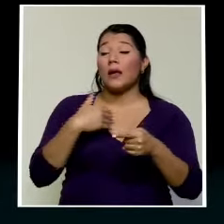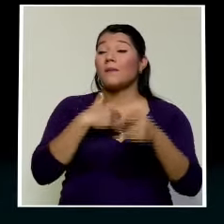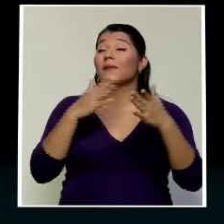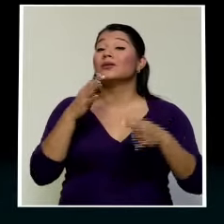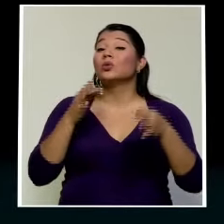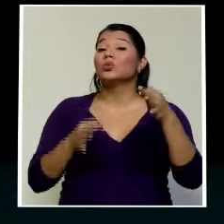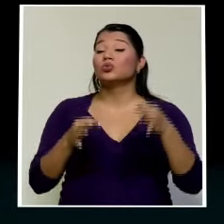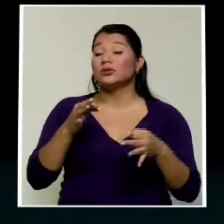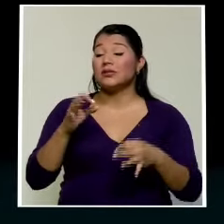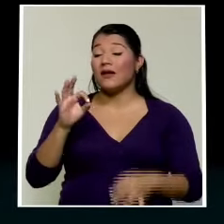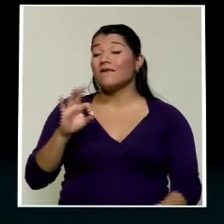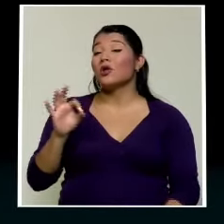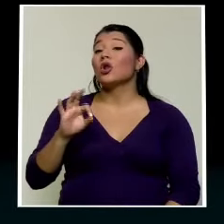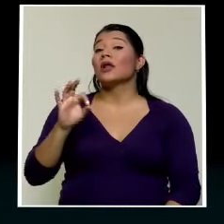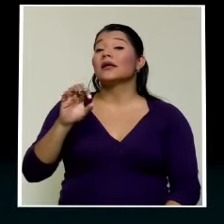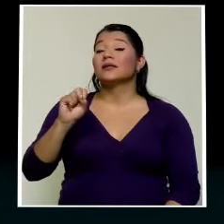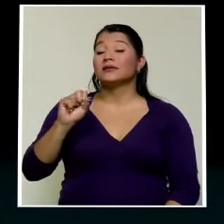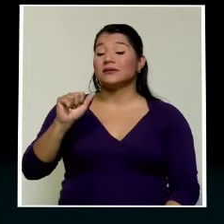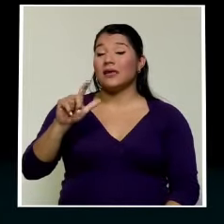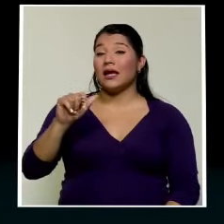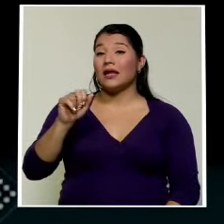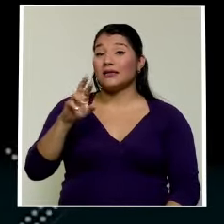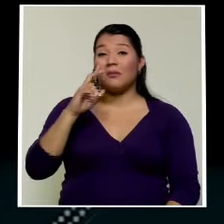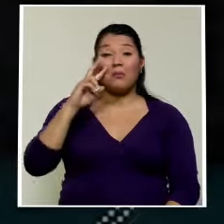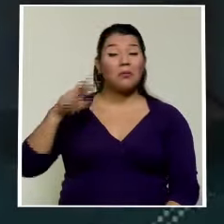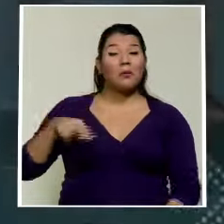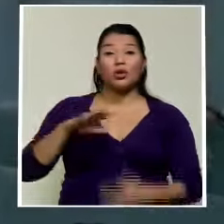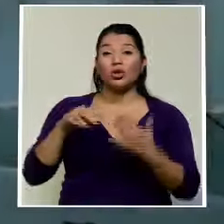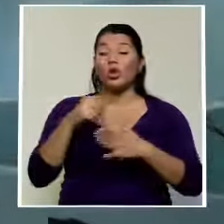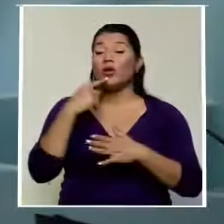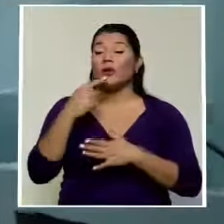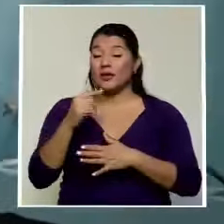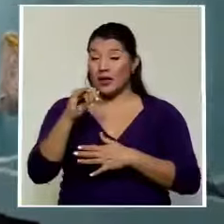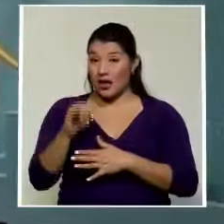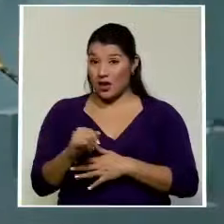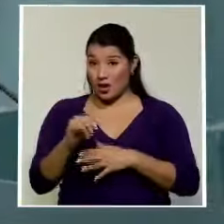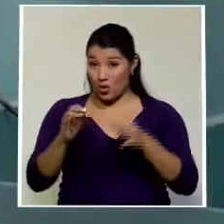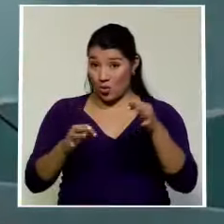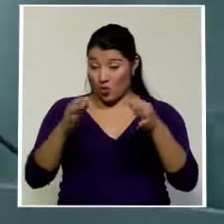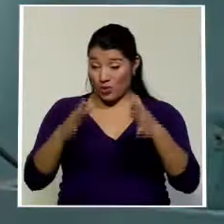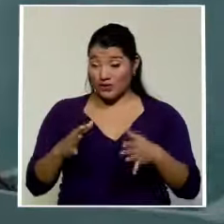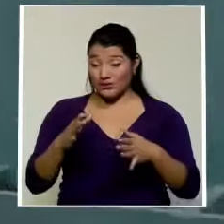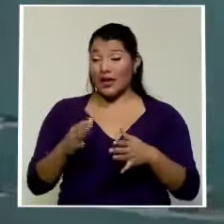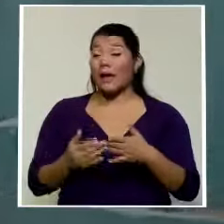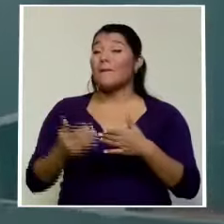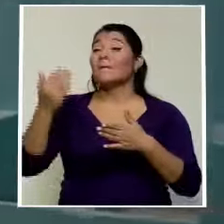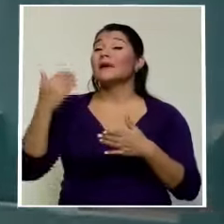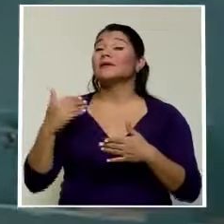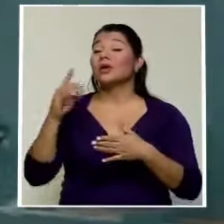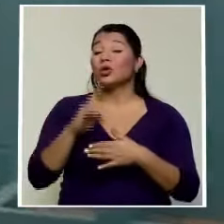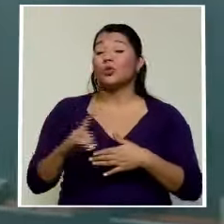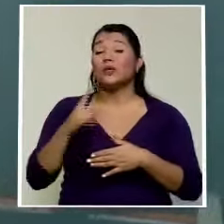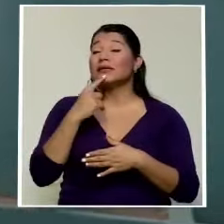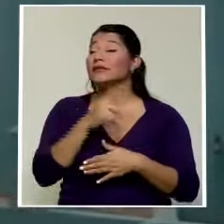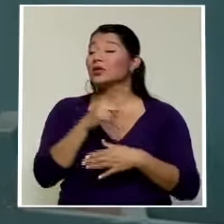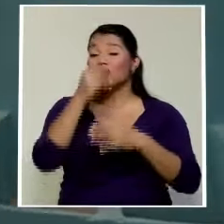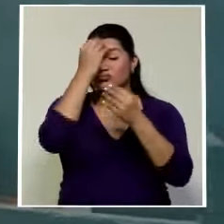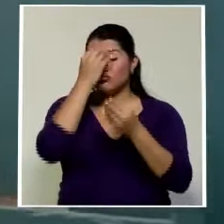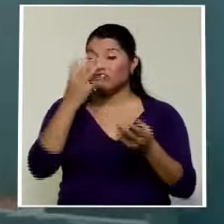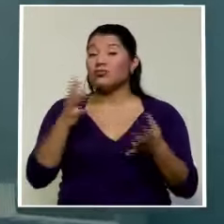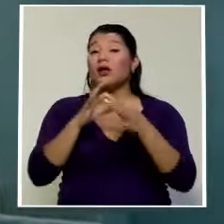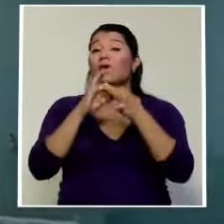Fiorella Salazar, para que no acate la disposición de la jueza. El pasado jueves, la jueza ordenó a Justicia no brindar información de la cárcel de San